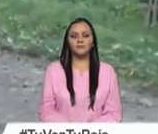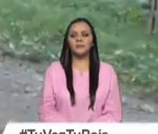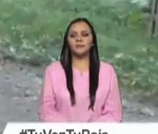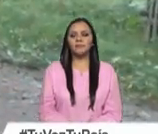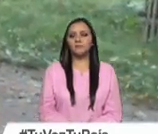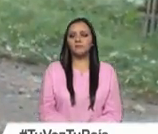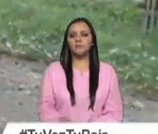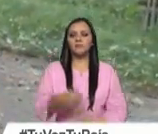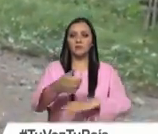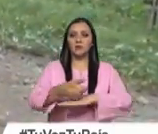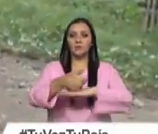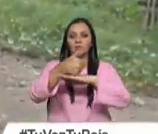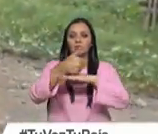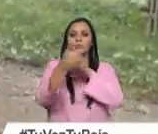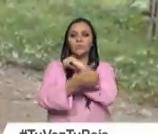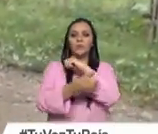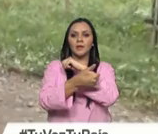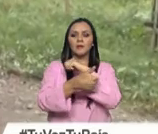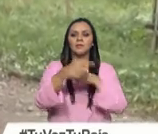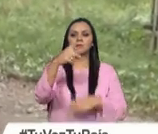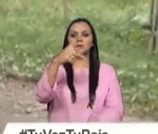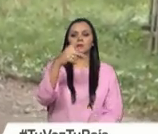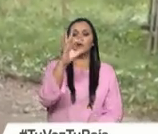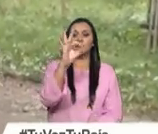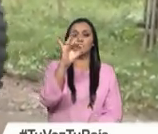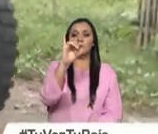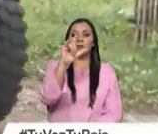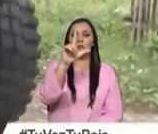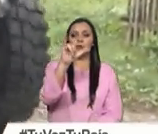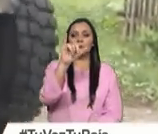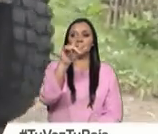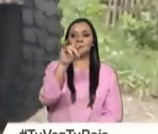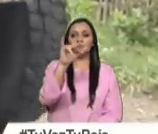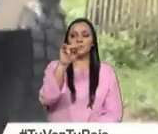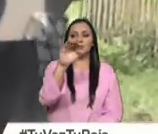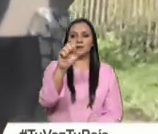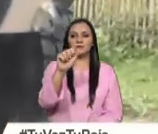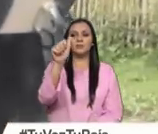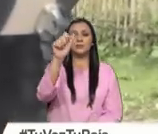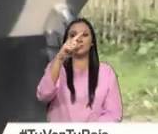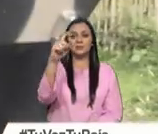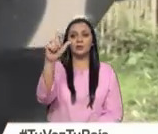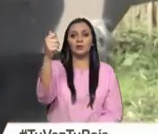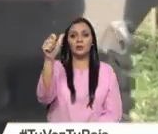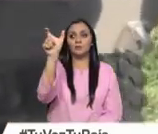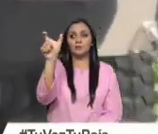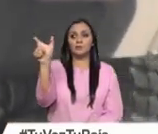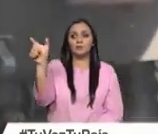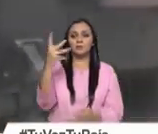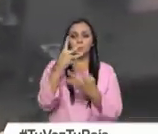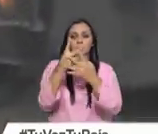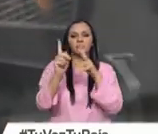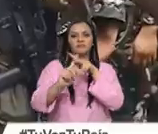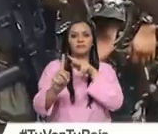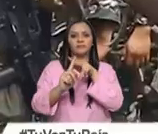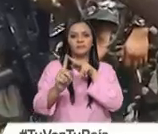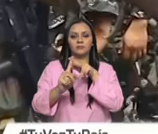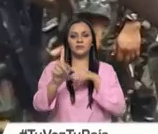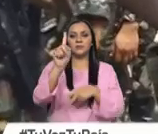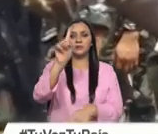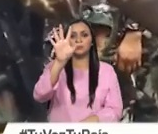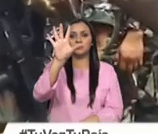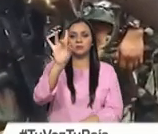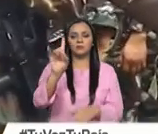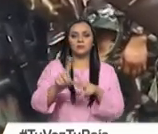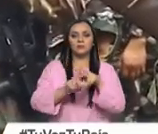Las autoridades filipinas buscaban el jueves a los más de 110 presos que seguían prófugos, un día después de que 158 reos escaparan